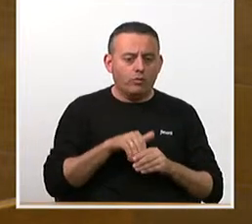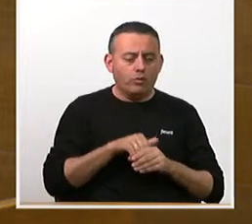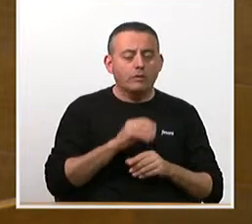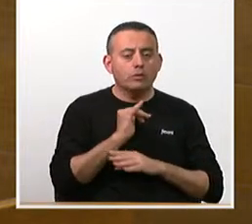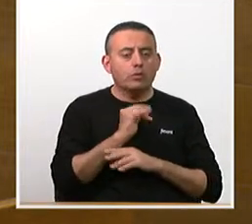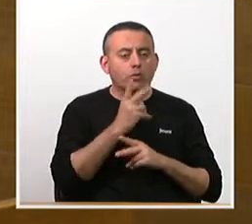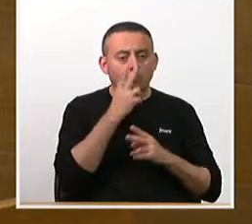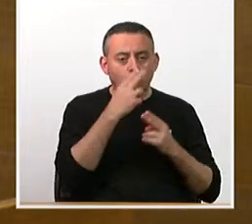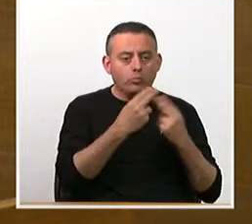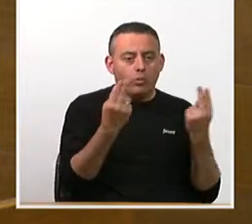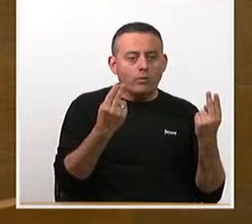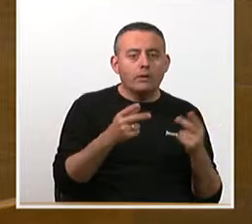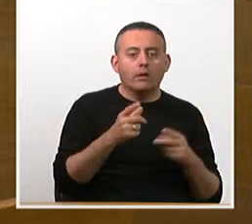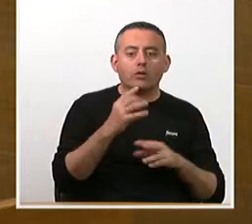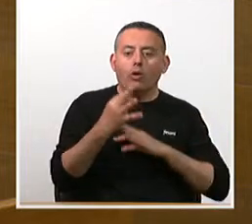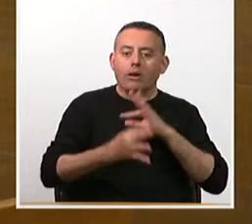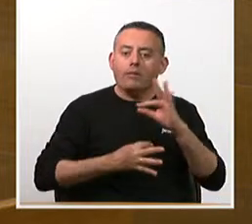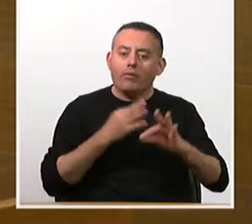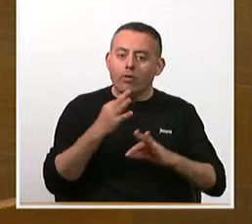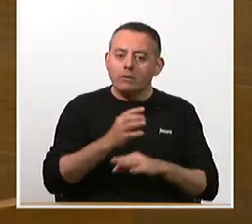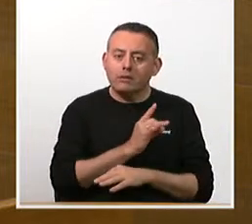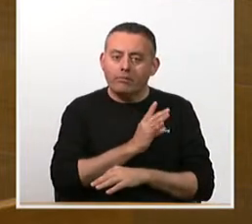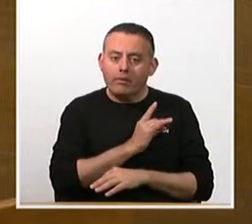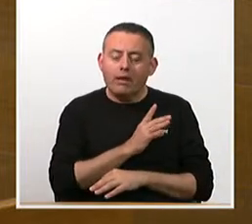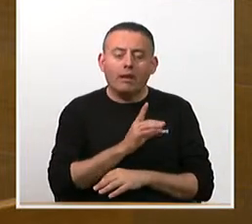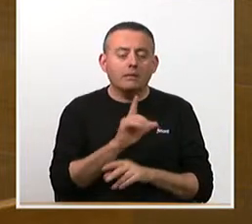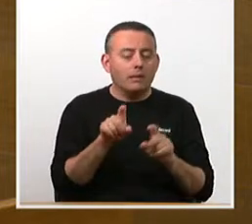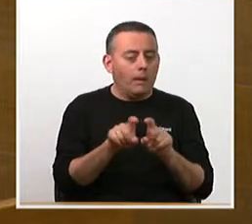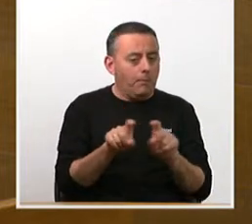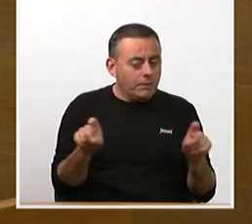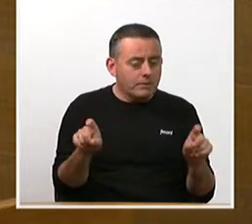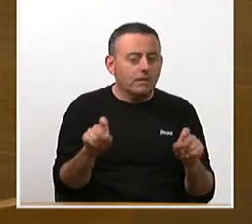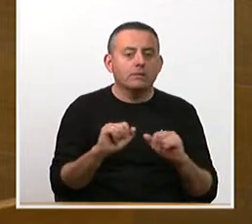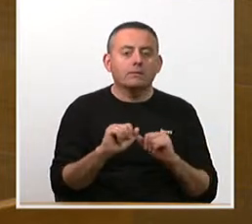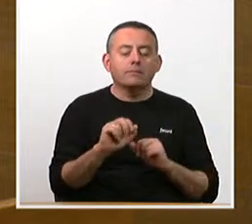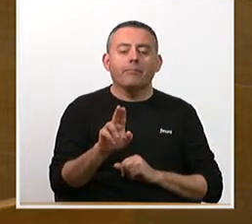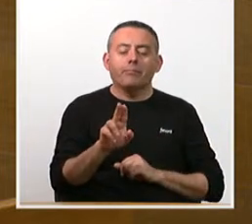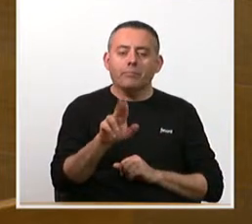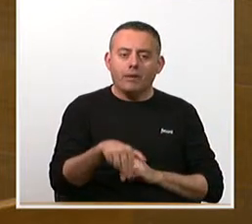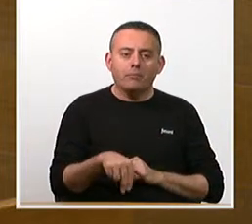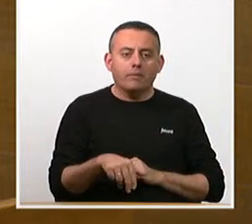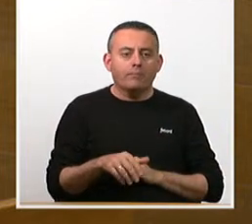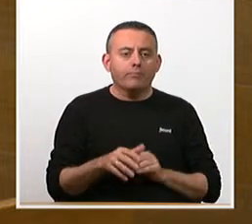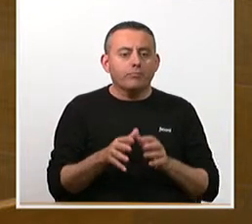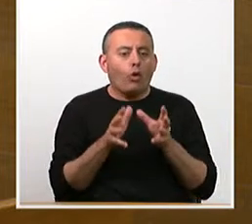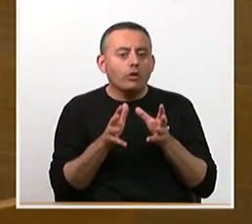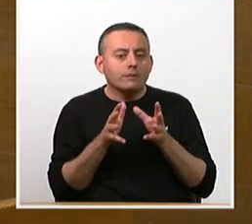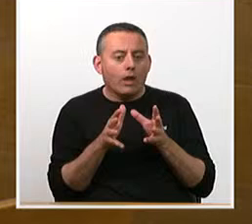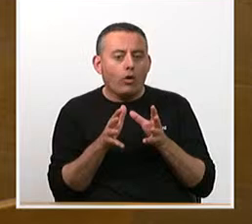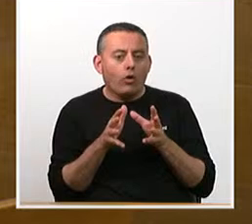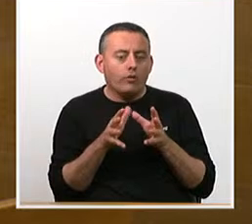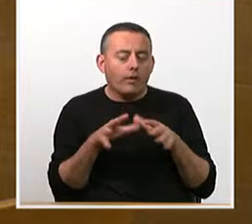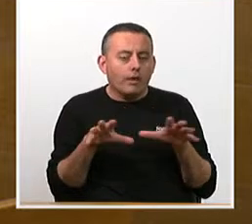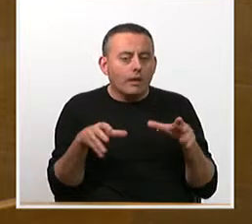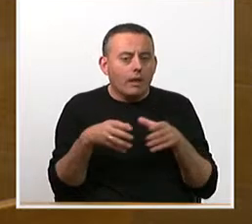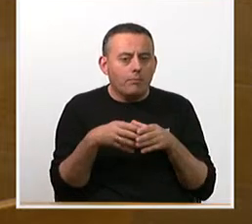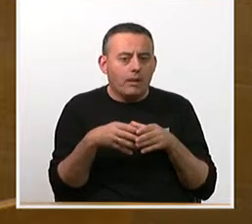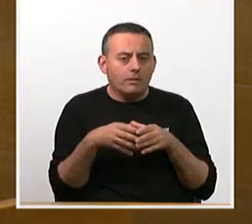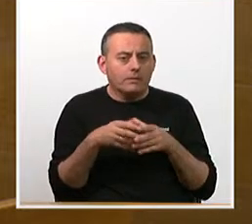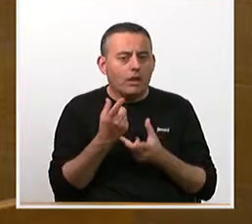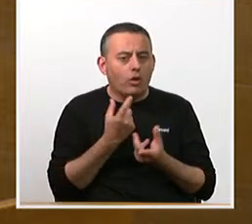públicas las organizaciones sindicales y empresariales así como el consejo de cámaras de comercio y los